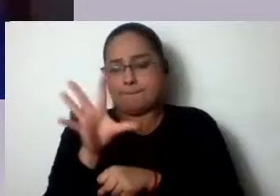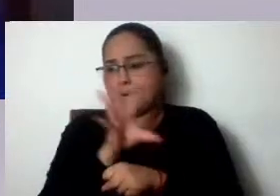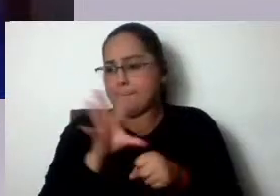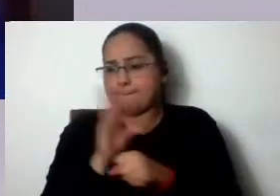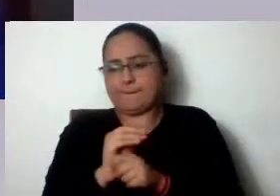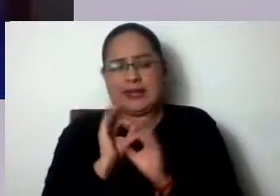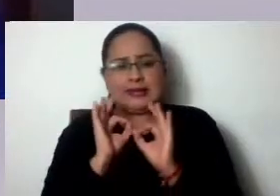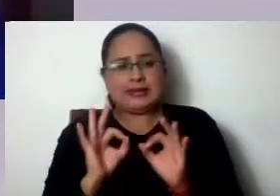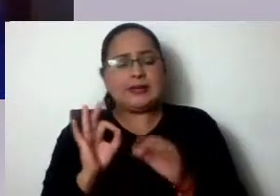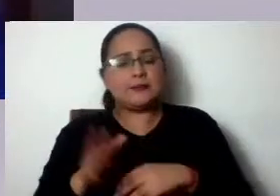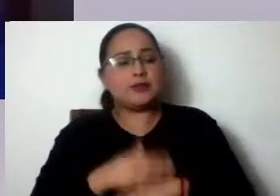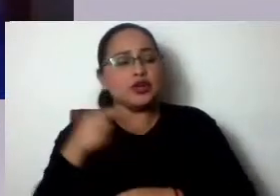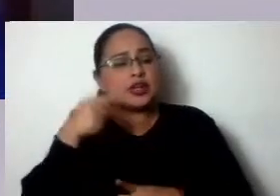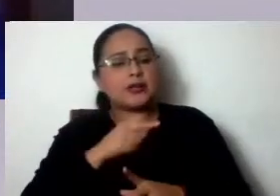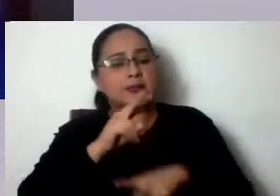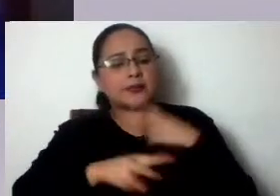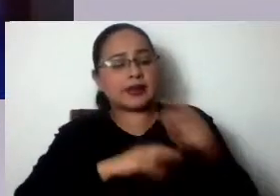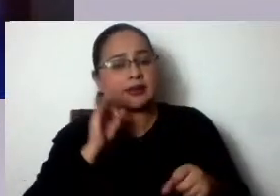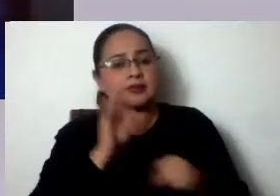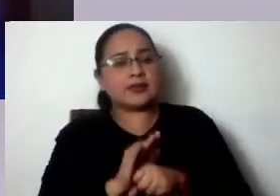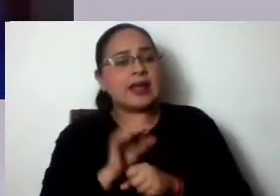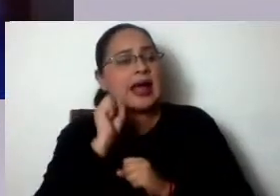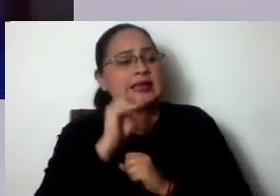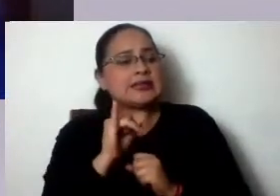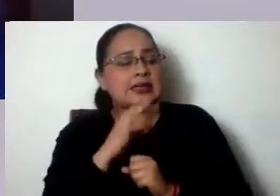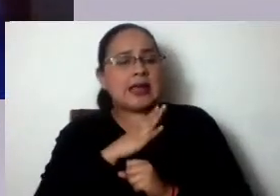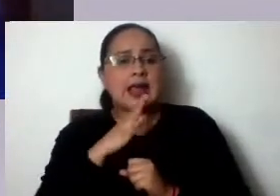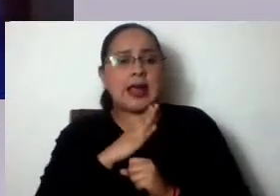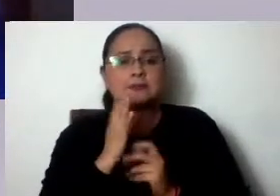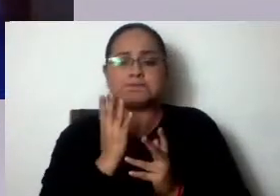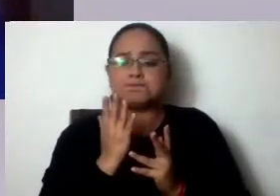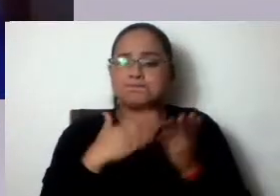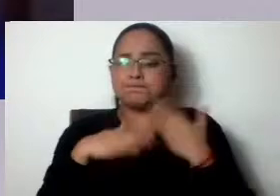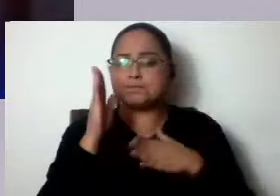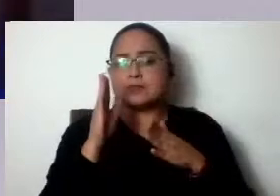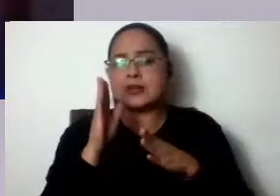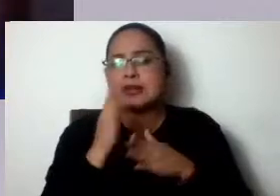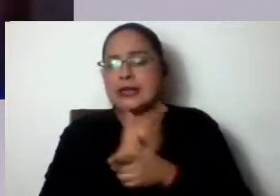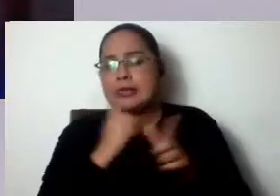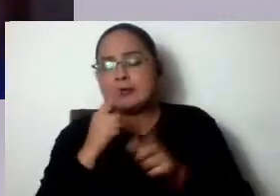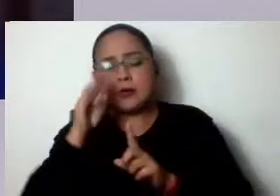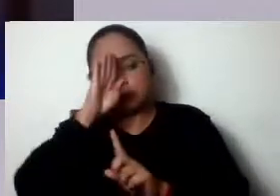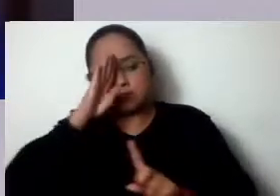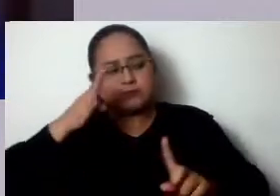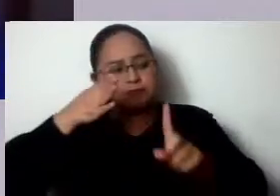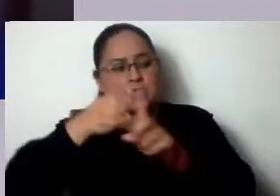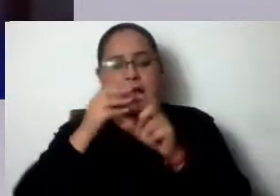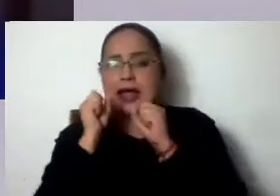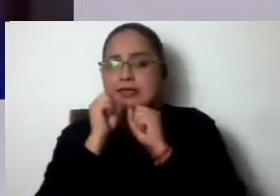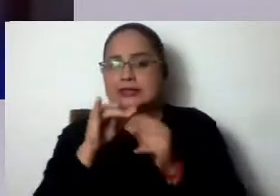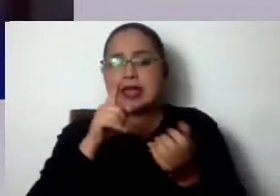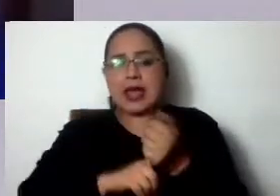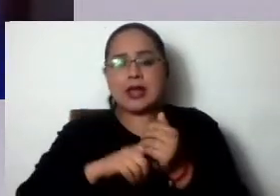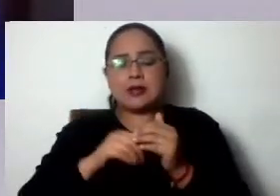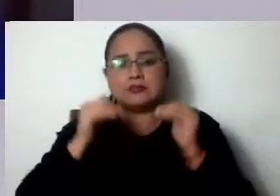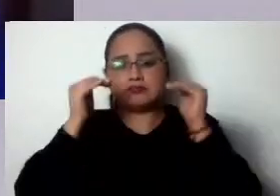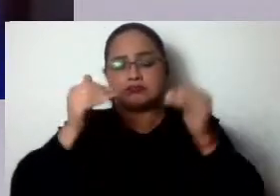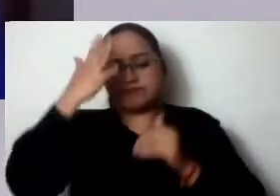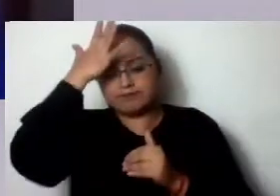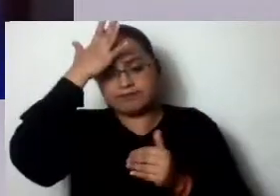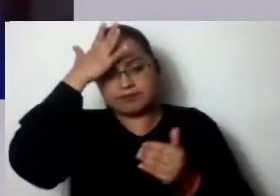porque defienden el libre desarrollo y el libre ejercicio de su objeto social como es el criterio mayoritario que